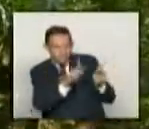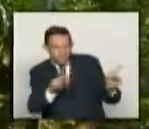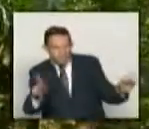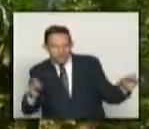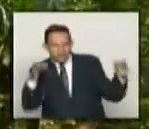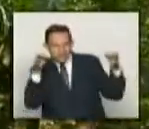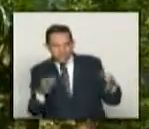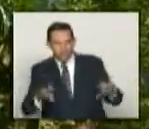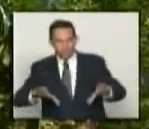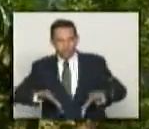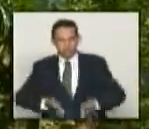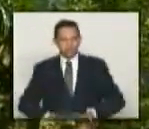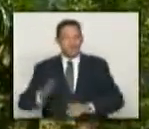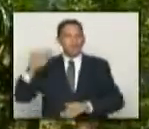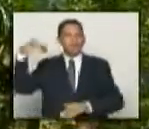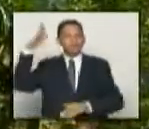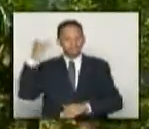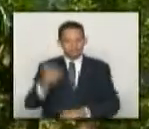yo nací.